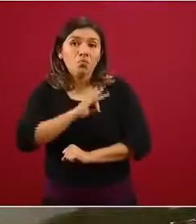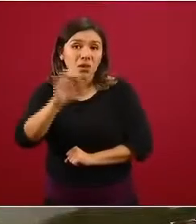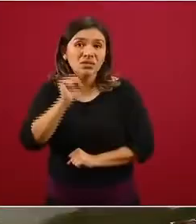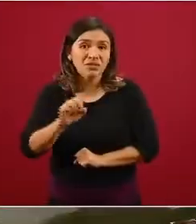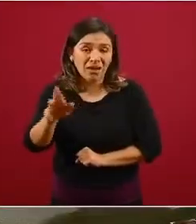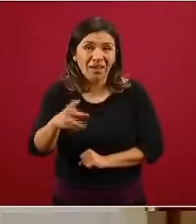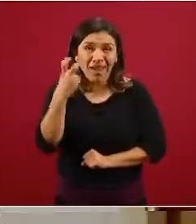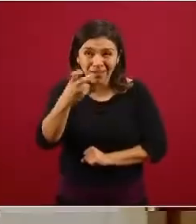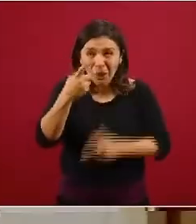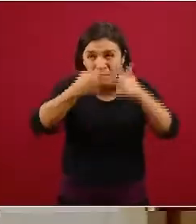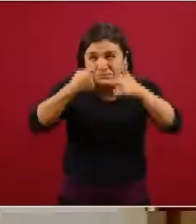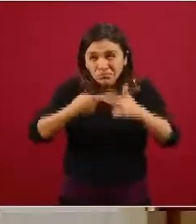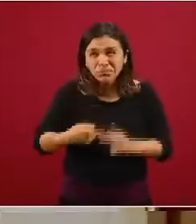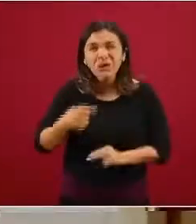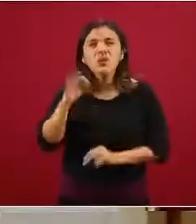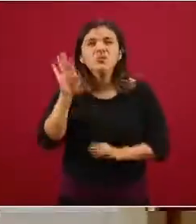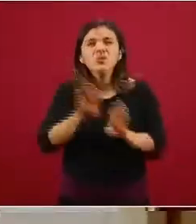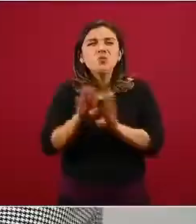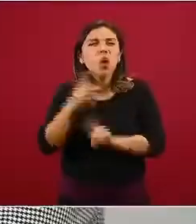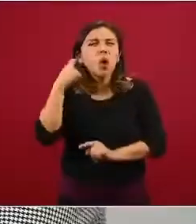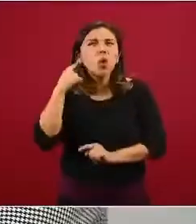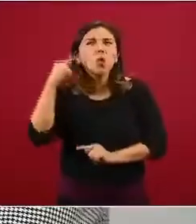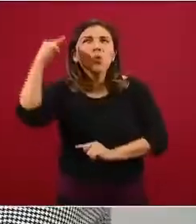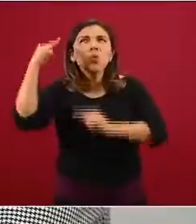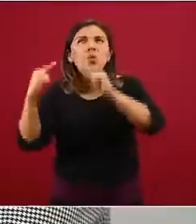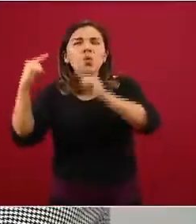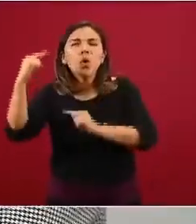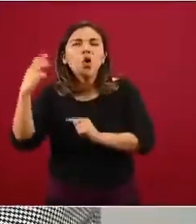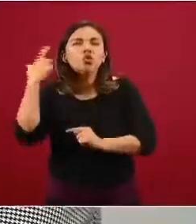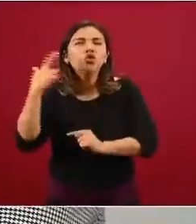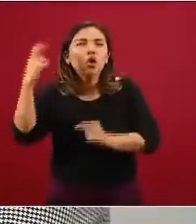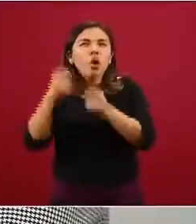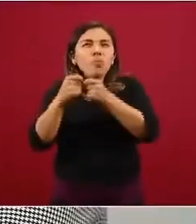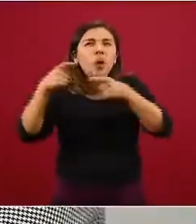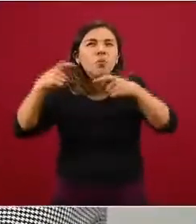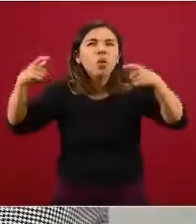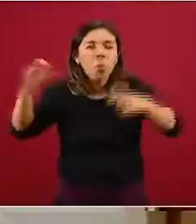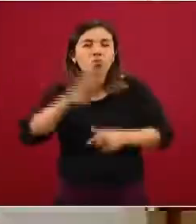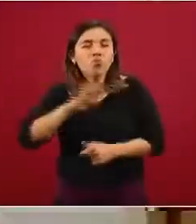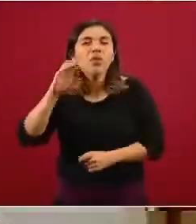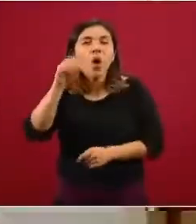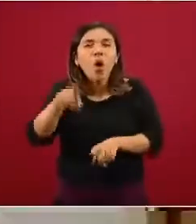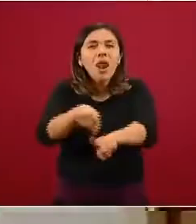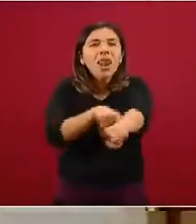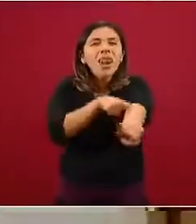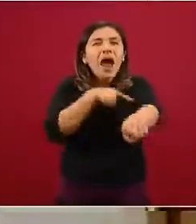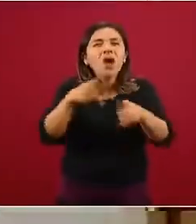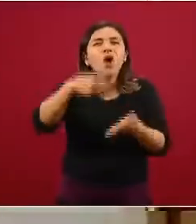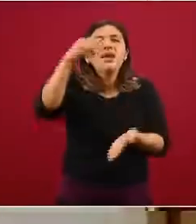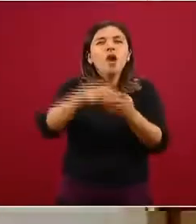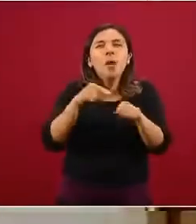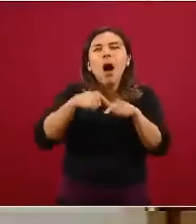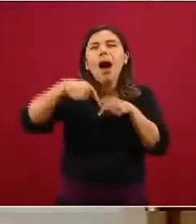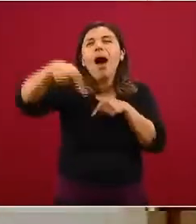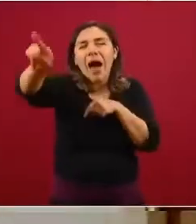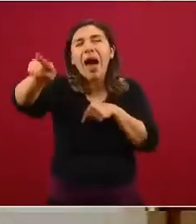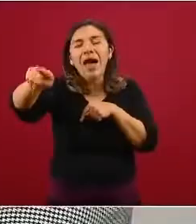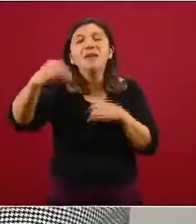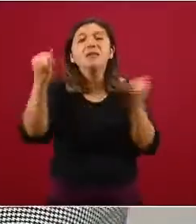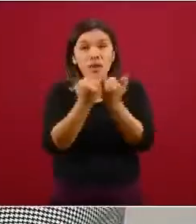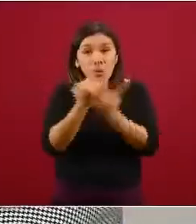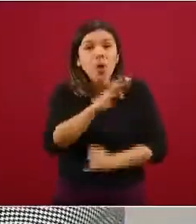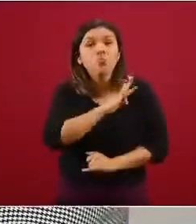como podemos medir el sonido en decibeles o la distancia en kilómetros, también podemos medir la cantidad de